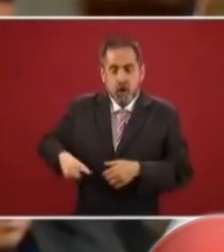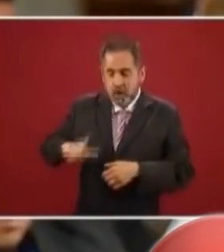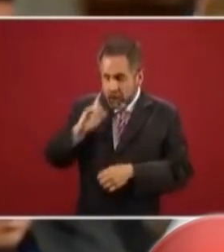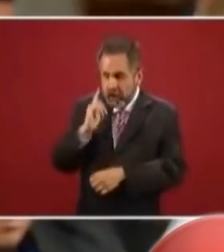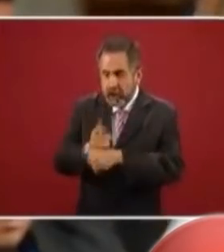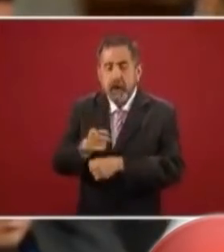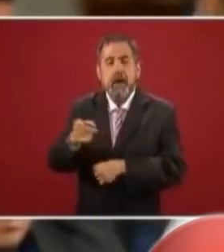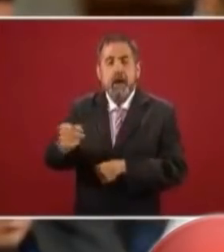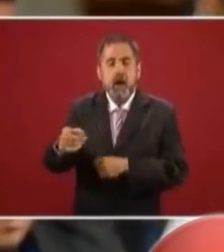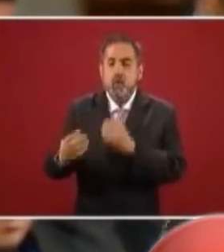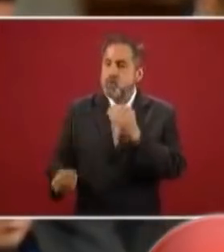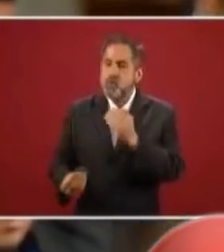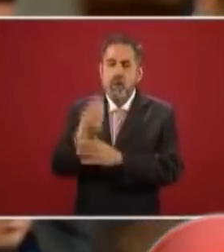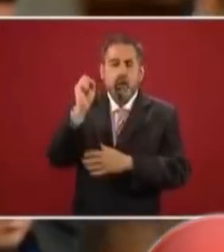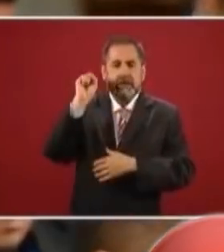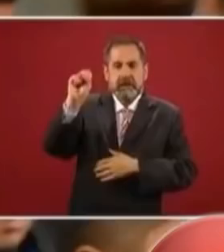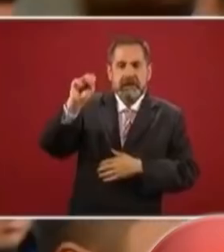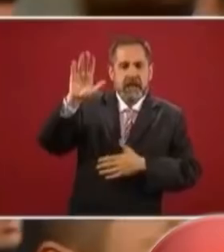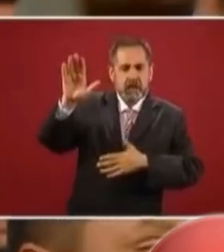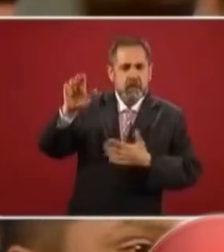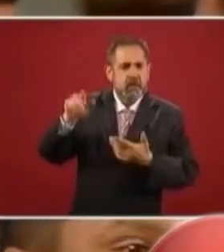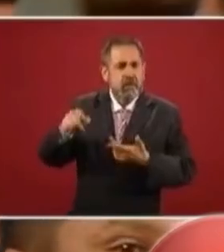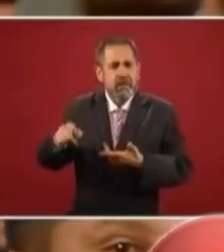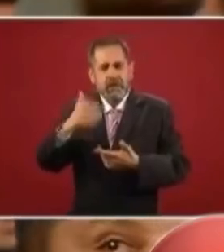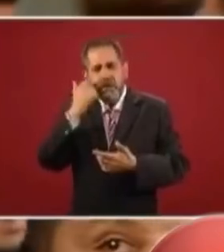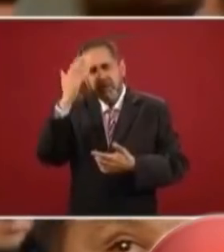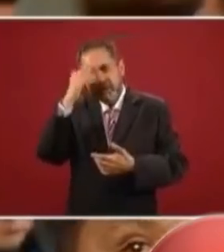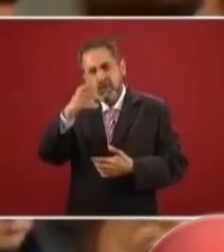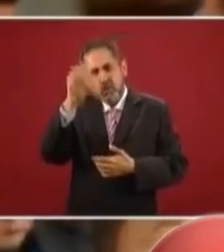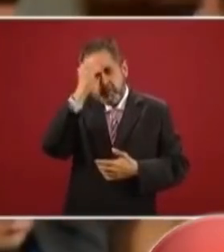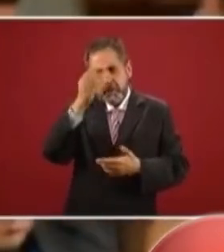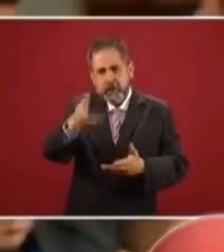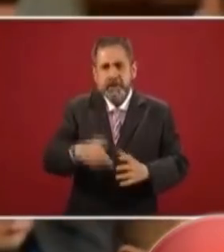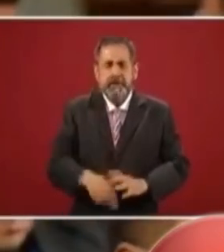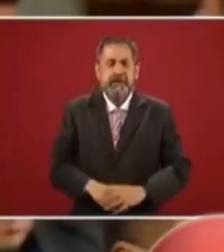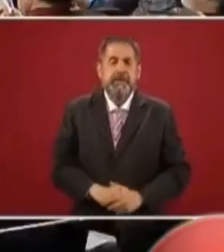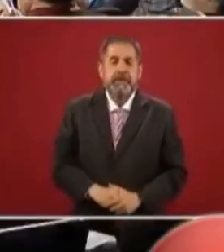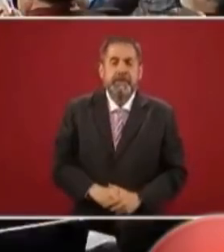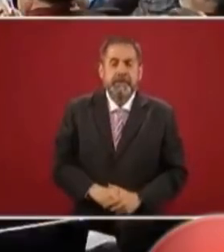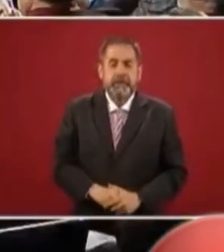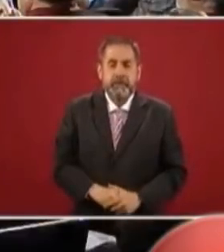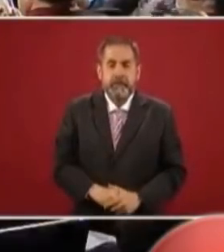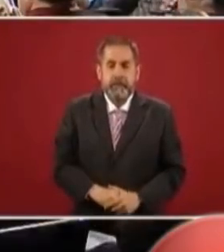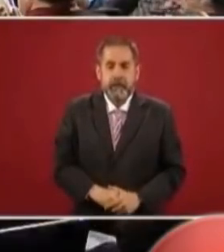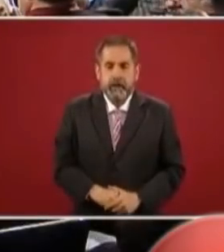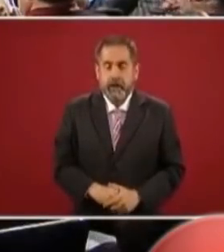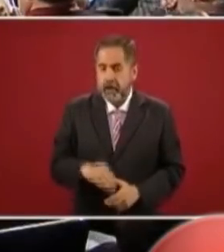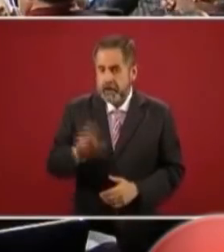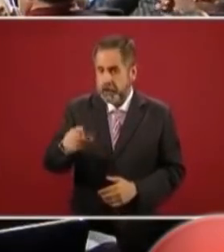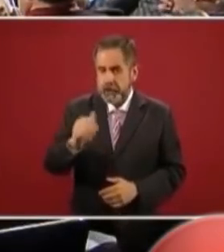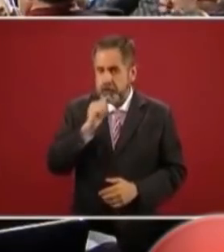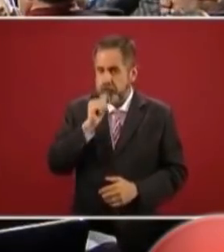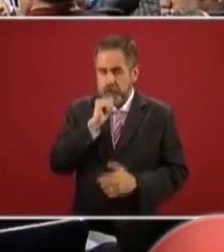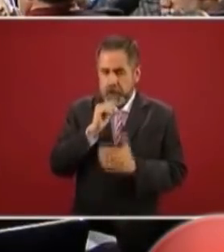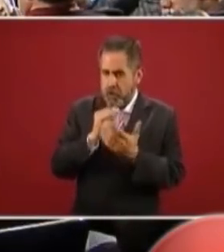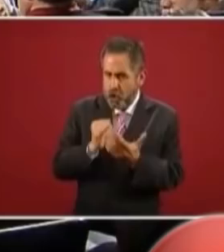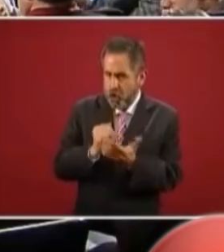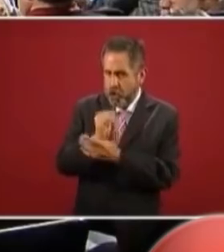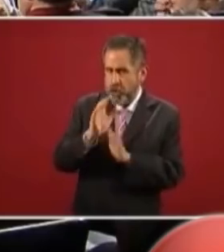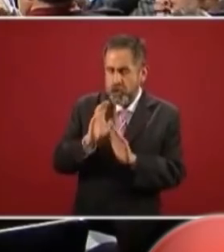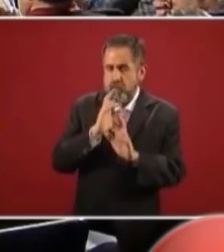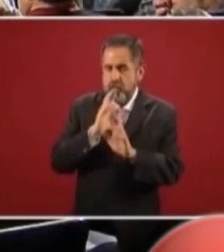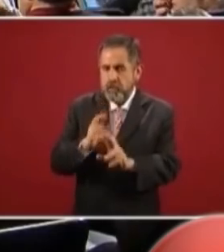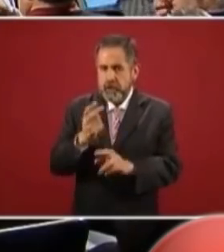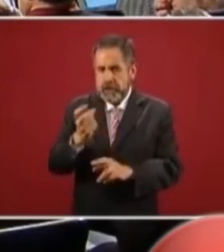de nota a un nuevo sindicato. Quiero saber su opinión al respecto, presidente. Sí, todavía no hay una definición